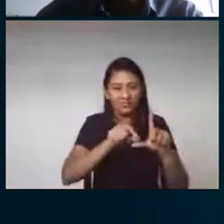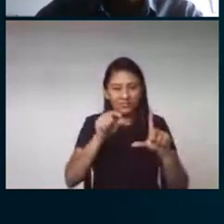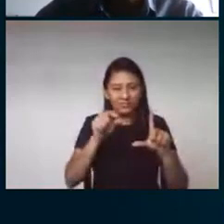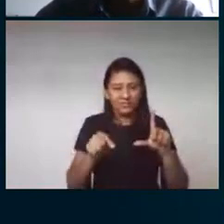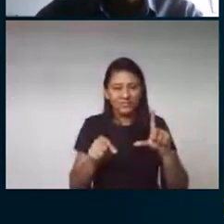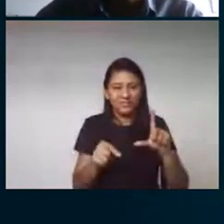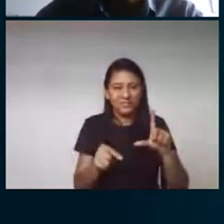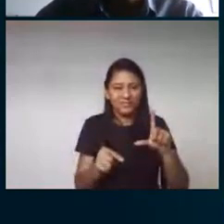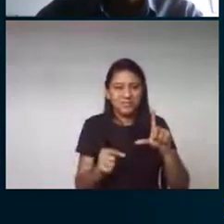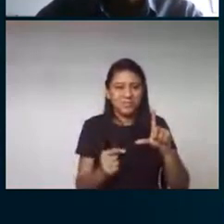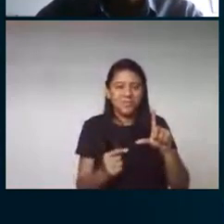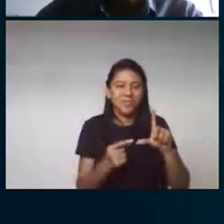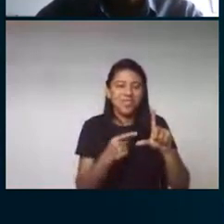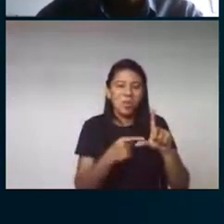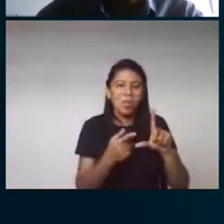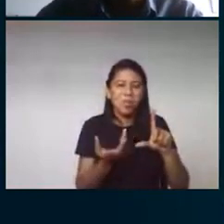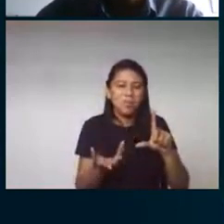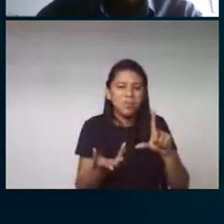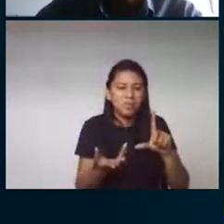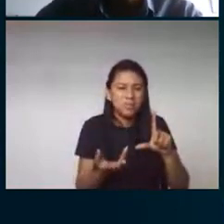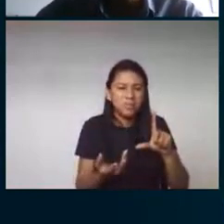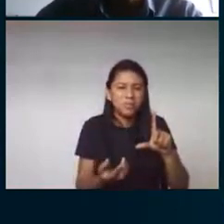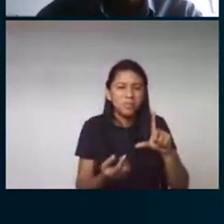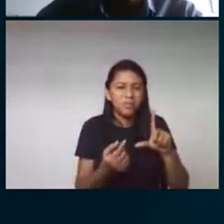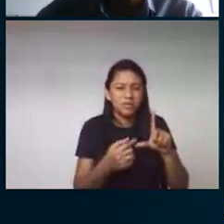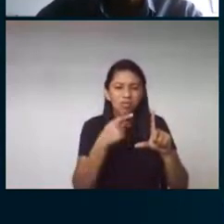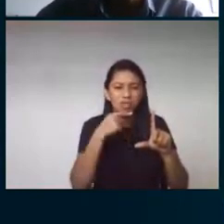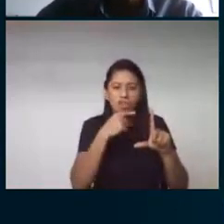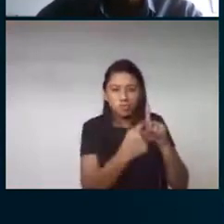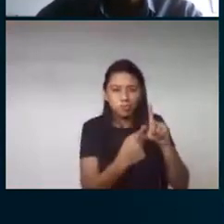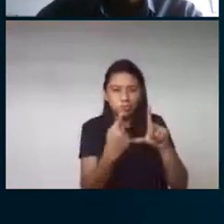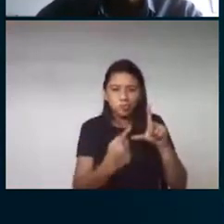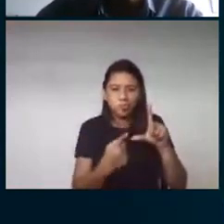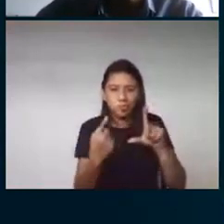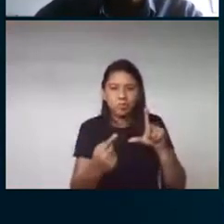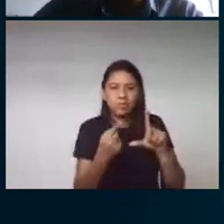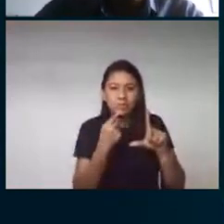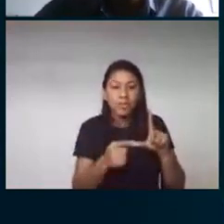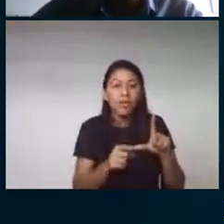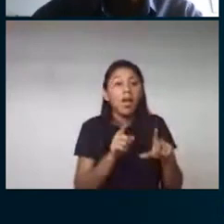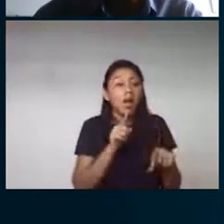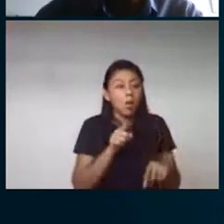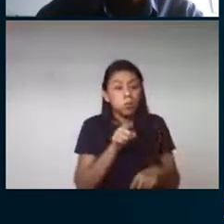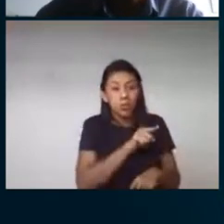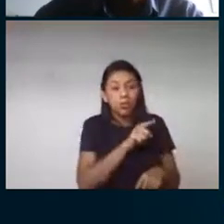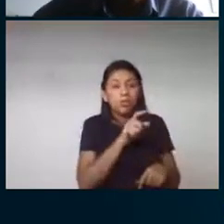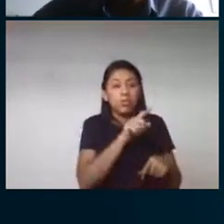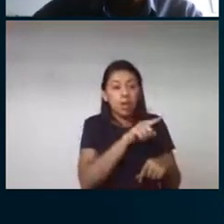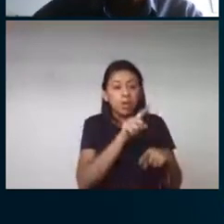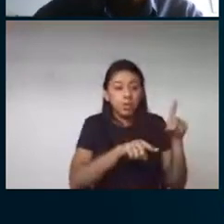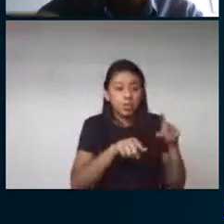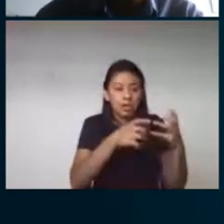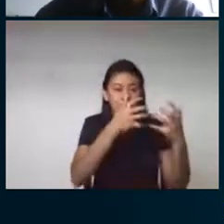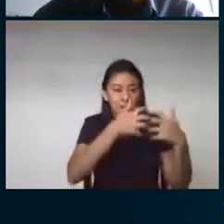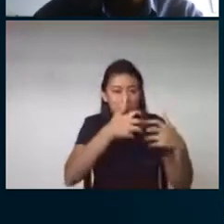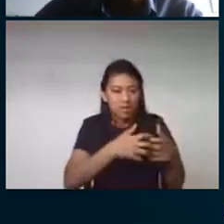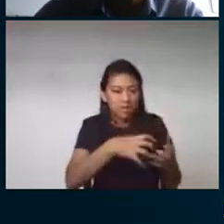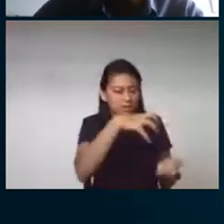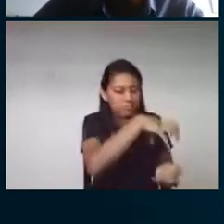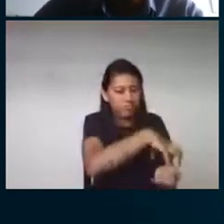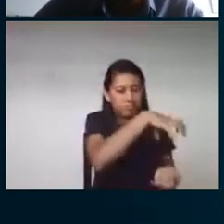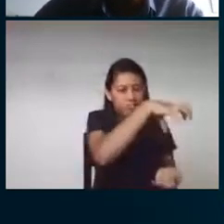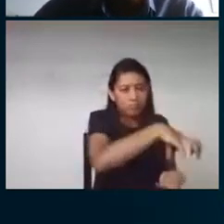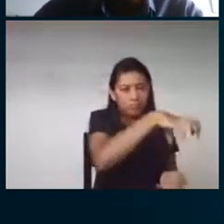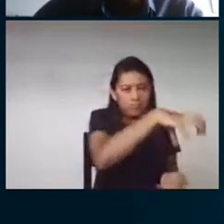hay un alto consumo energético, por ejemplo, en la administración de químicos en las plantas de tratamiento, ya sea en temas de bombeo, manufactura